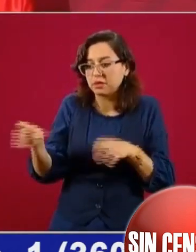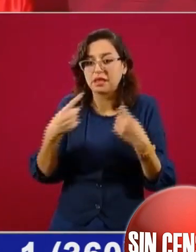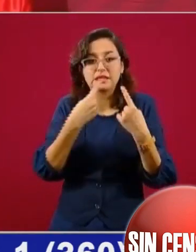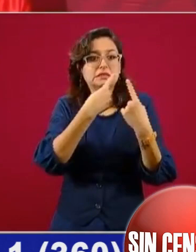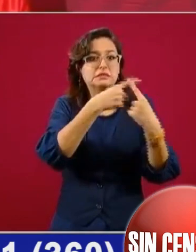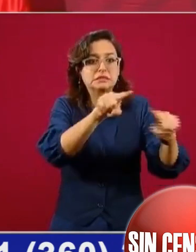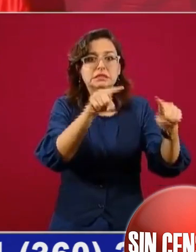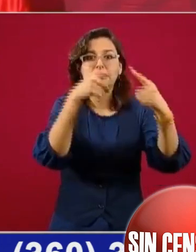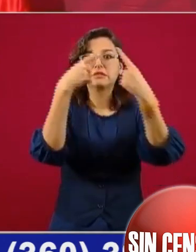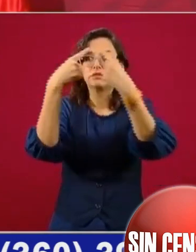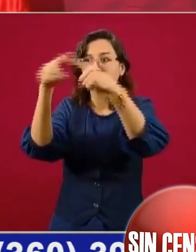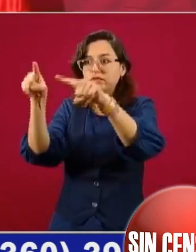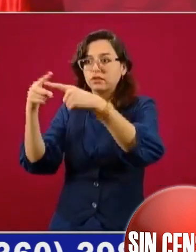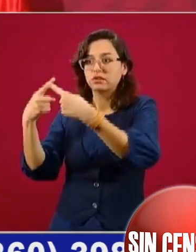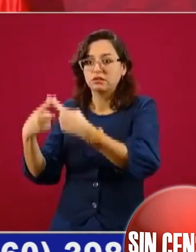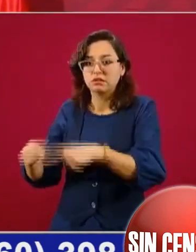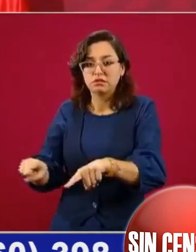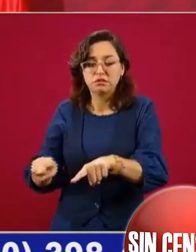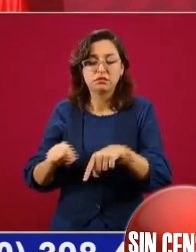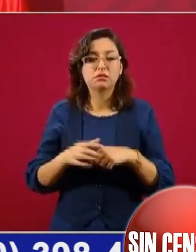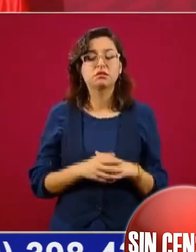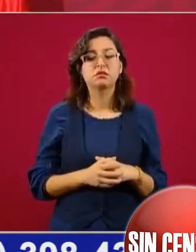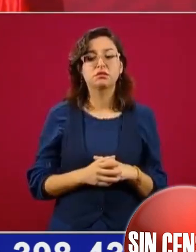o está